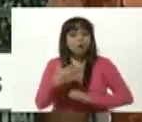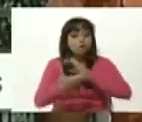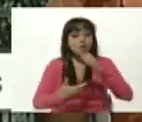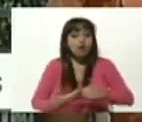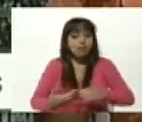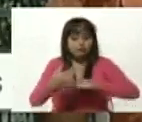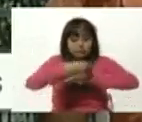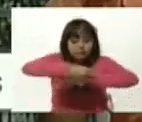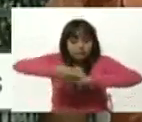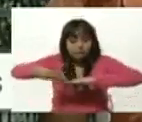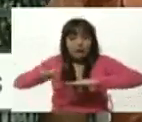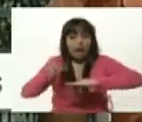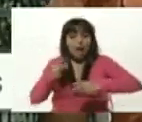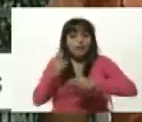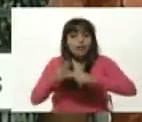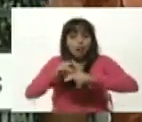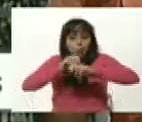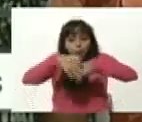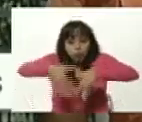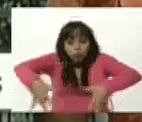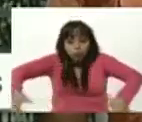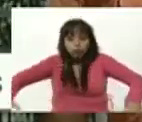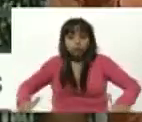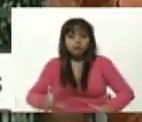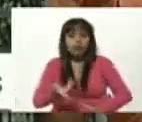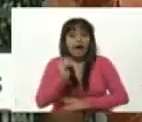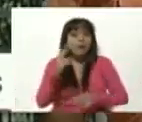que están en riesgo.